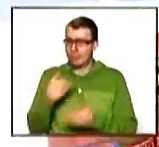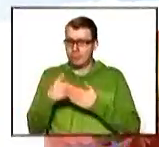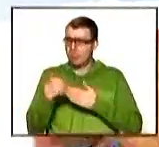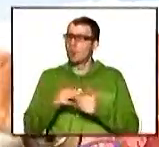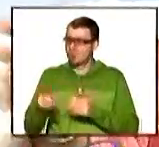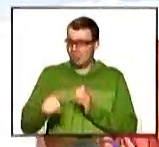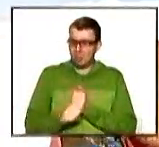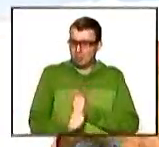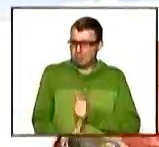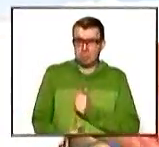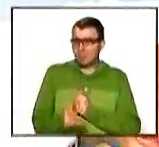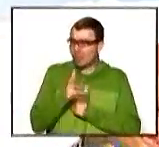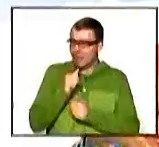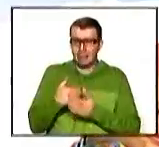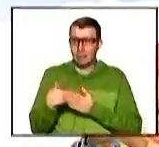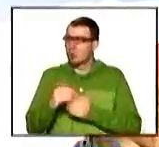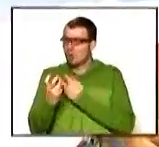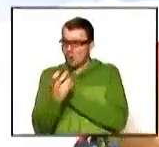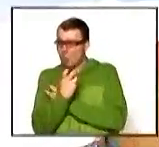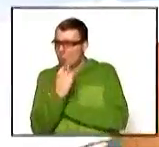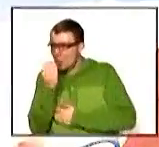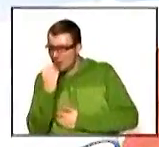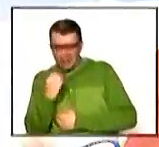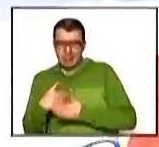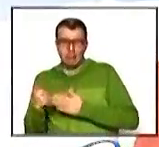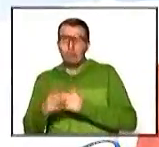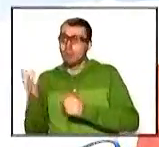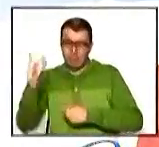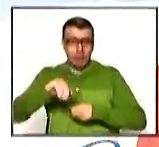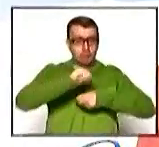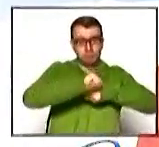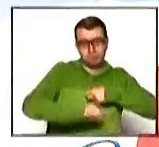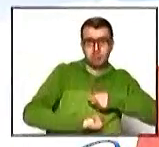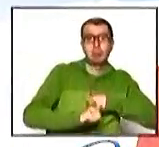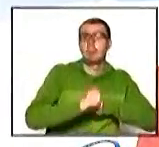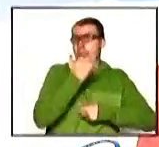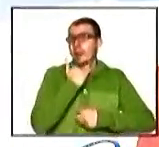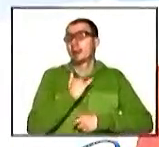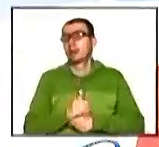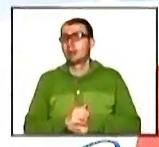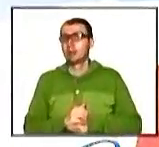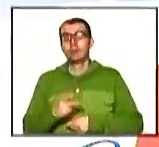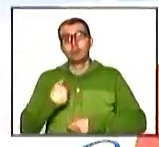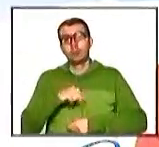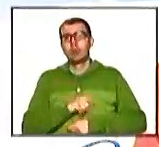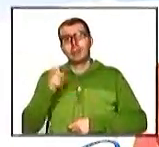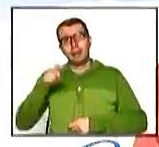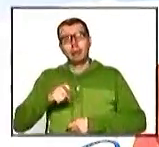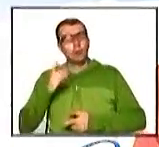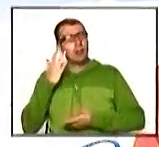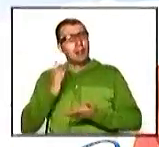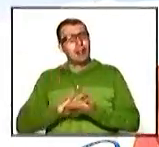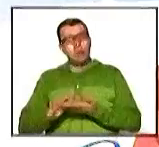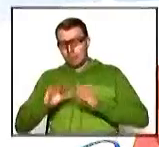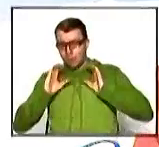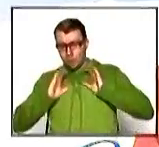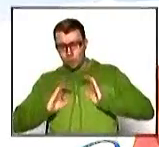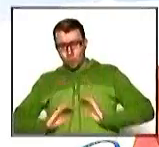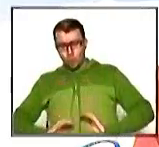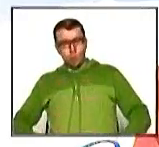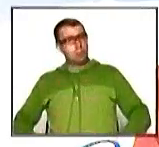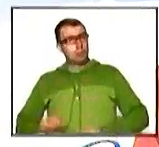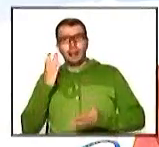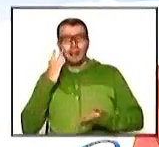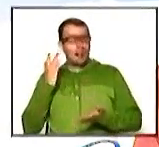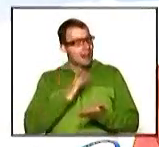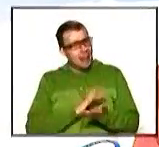estreñido, intoxicado, vuelto nada. Nosotros tenemos que limpiar el cuerpo. Tenemos que hacerle un preparativo para un